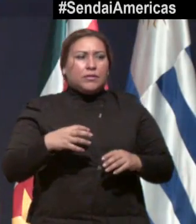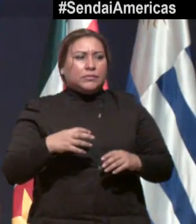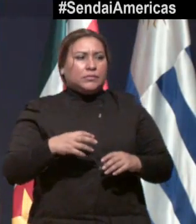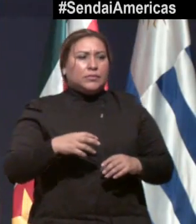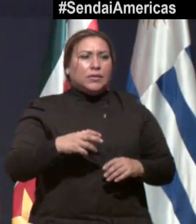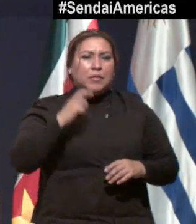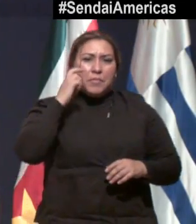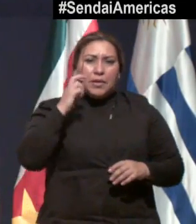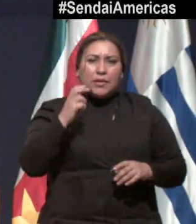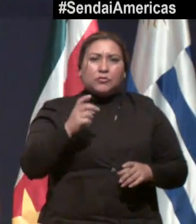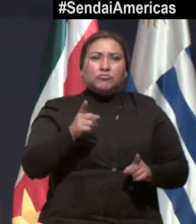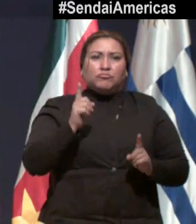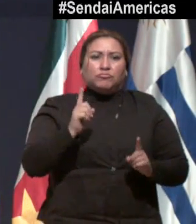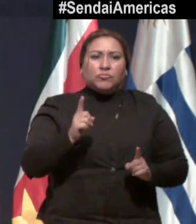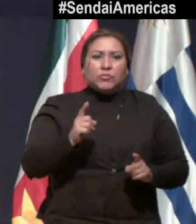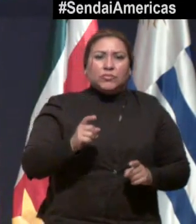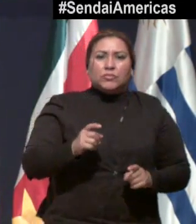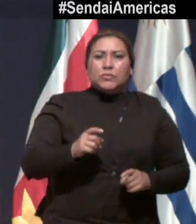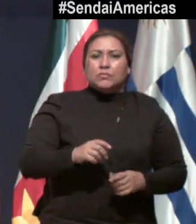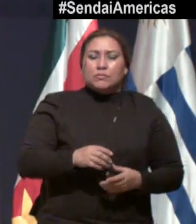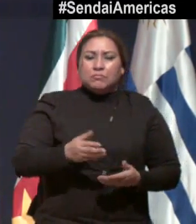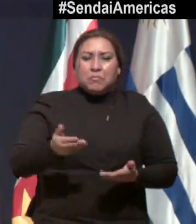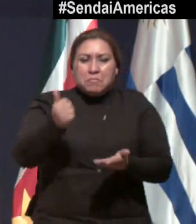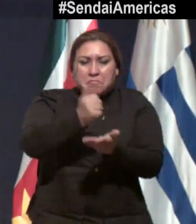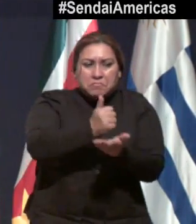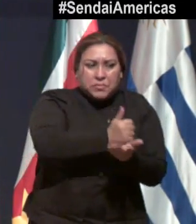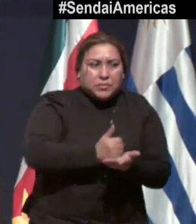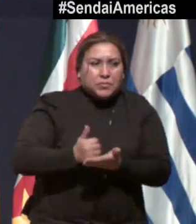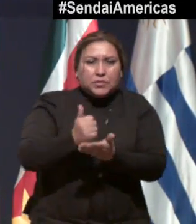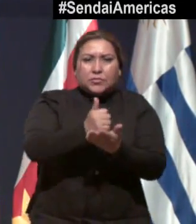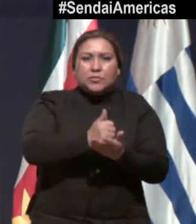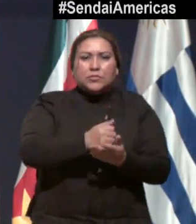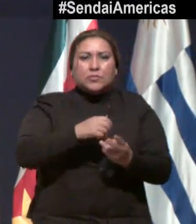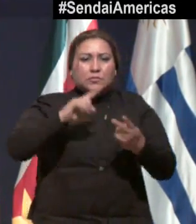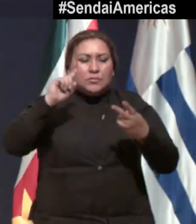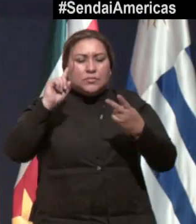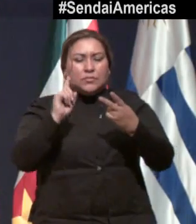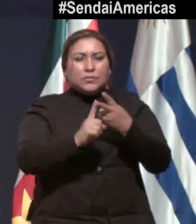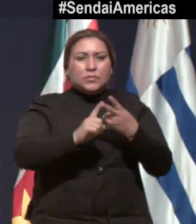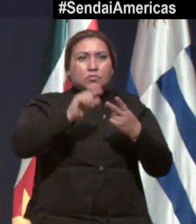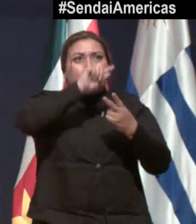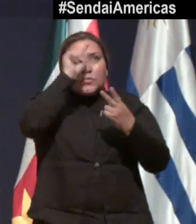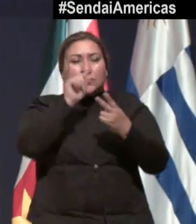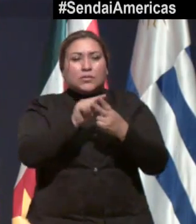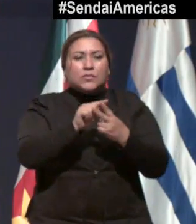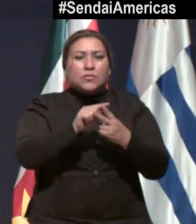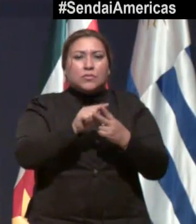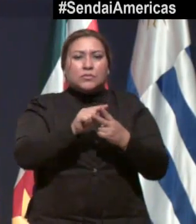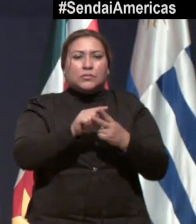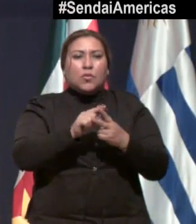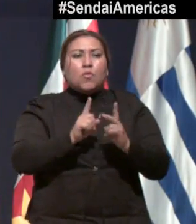una gestión relacional e interactiva. El segundo objetivo es identificar los retos